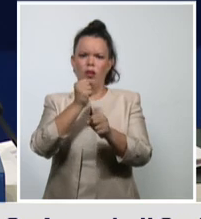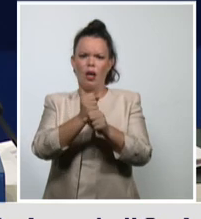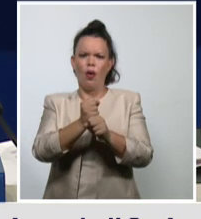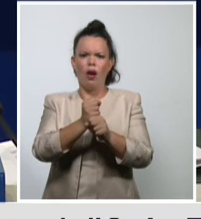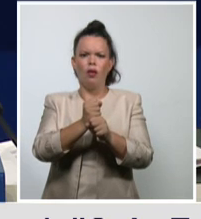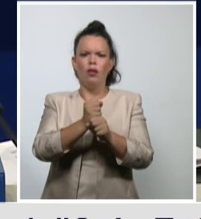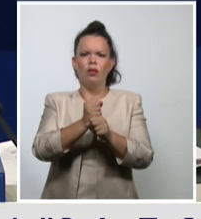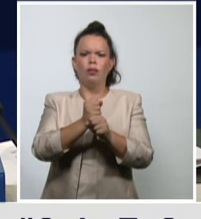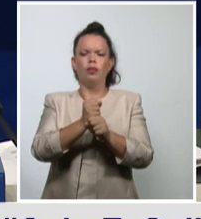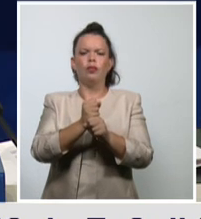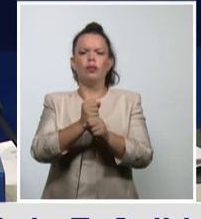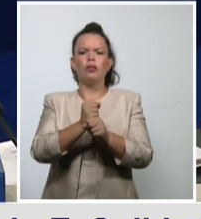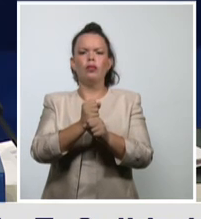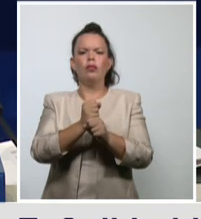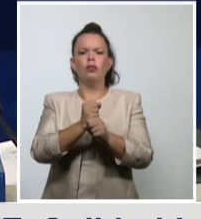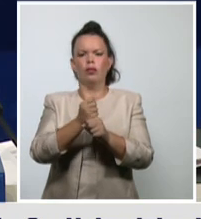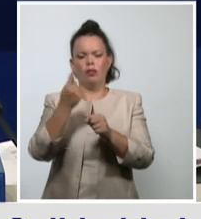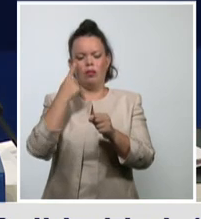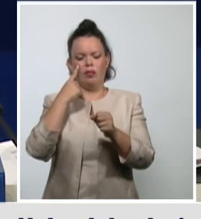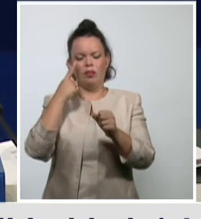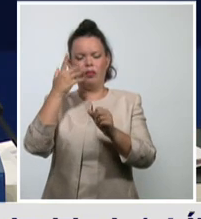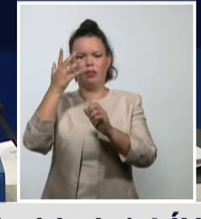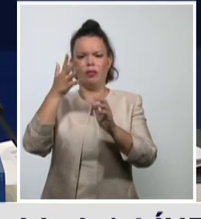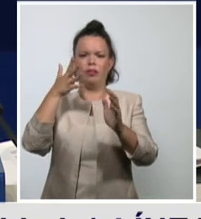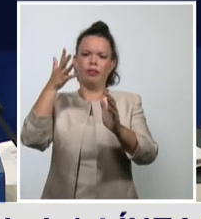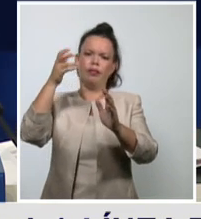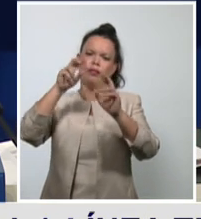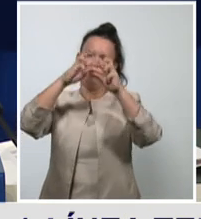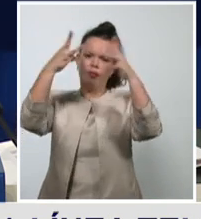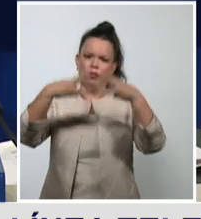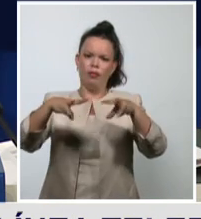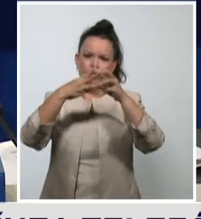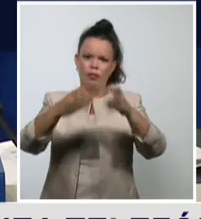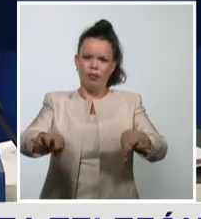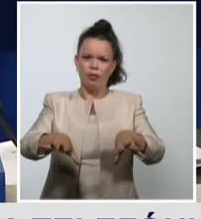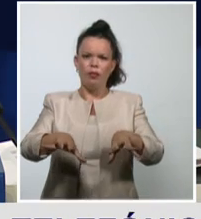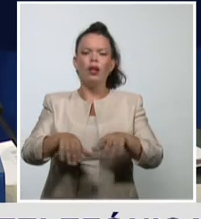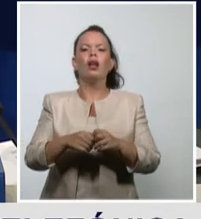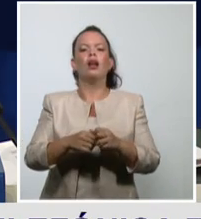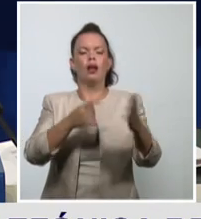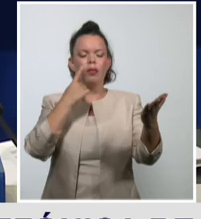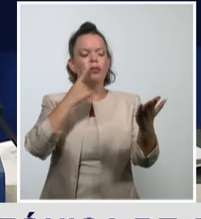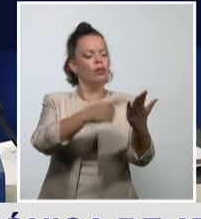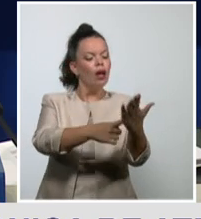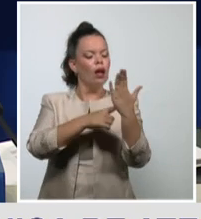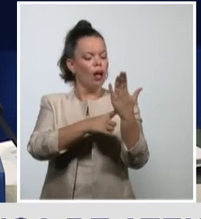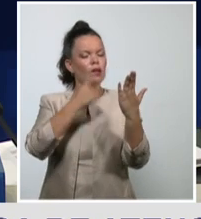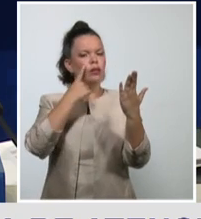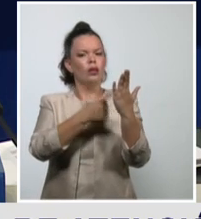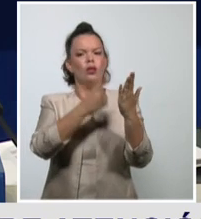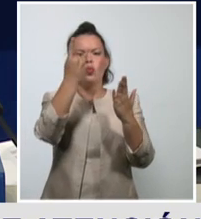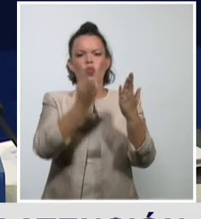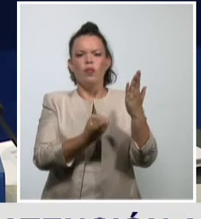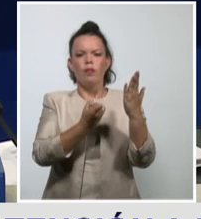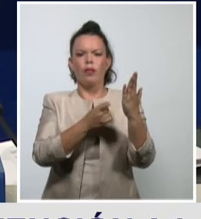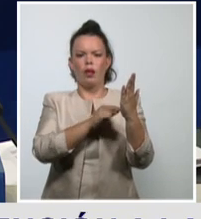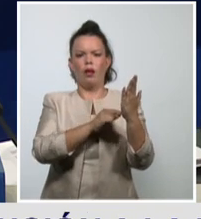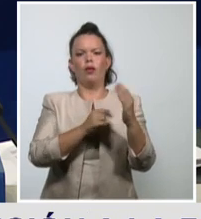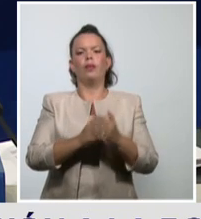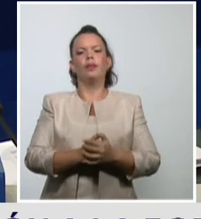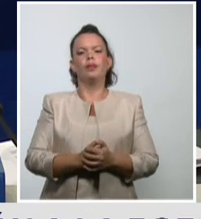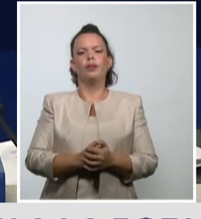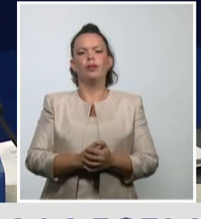en un WhatsApp, en una información de este tipo. Reitero, Teresita, agradecerte esto que no